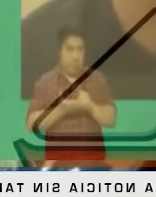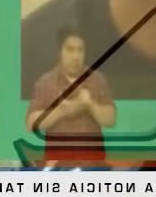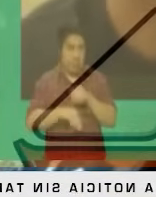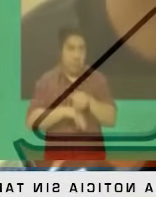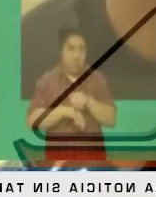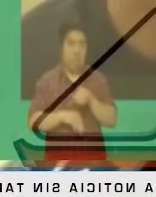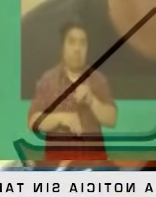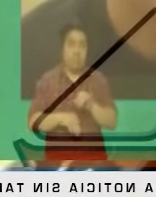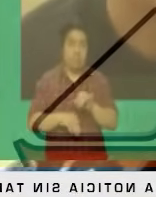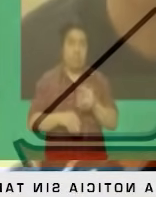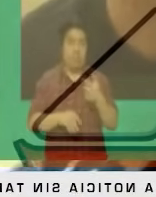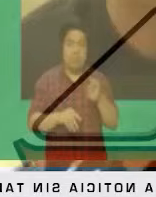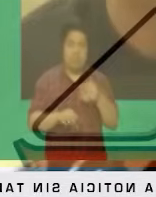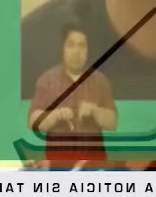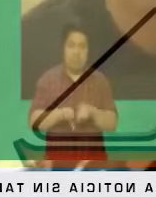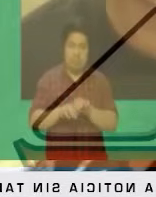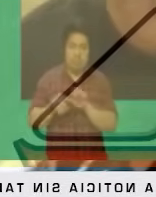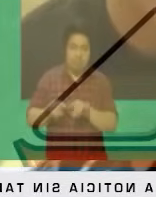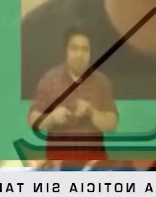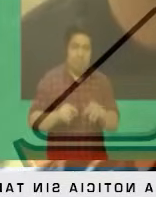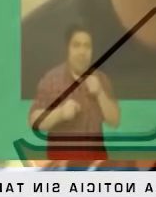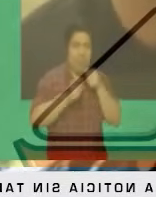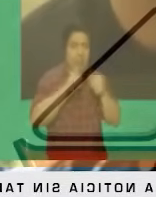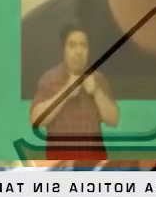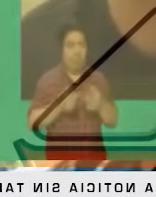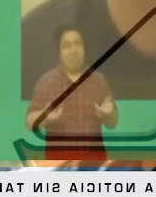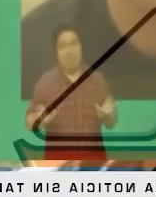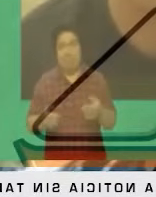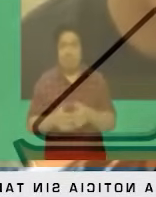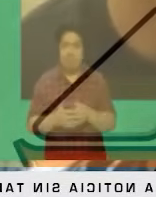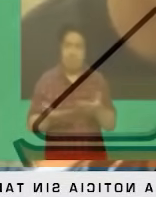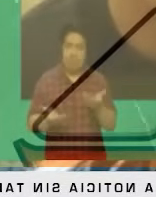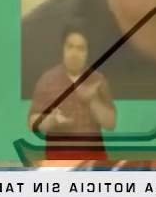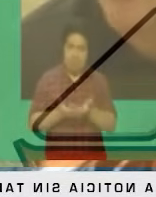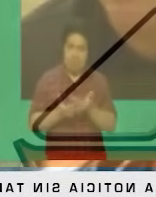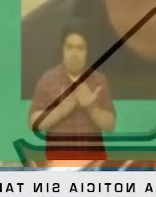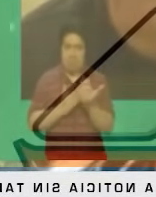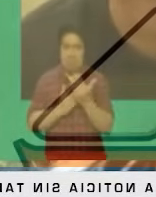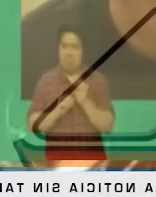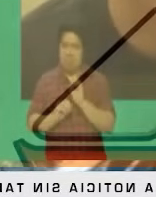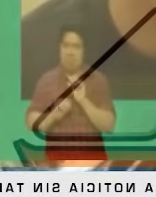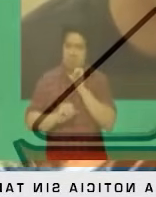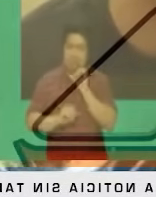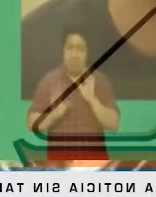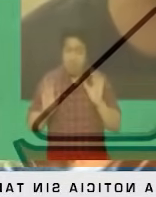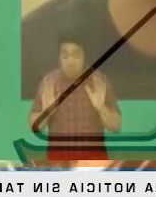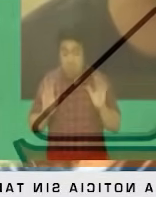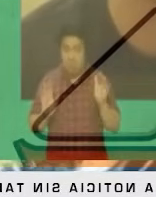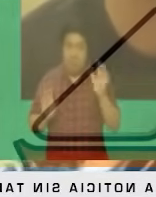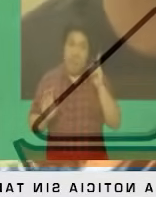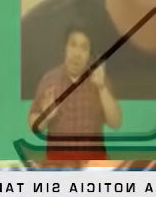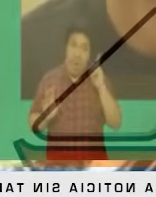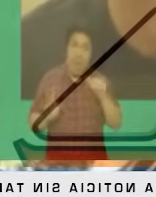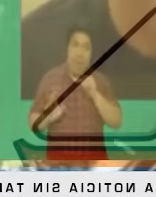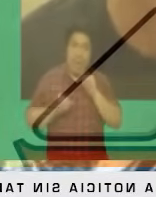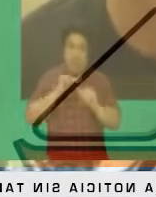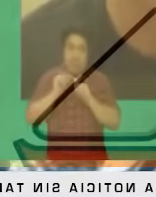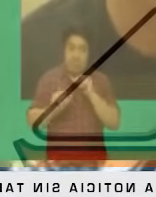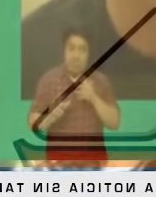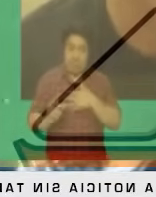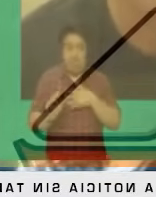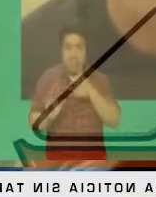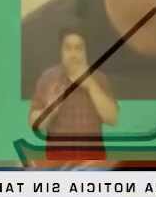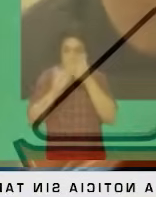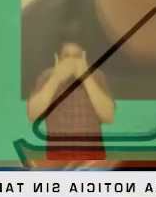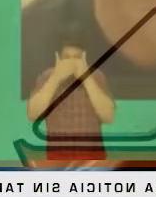Sí, lo hicieron hace semanas junto con varios periodistas. Desde entonces he estado recibiendo muchas amenazas. La verdad es que no quiero pecar de ingenuo